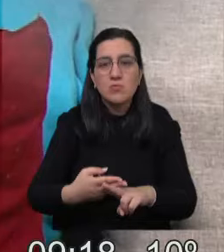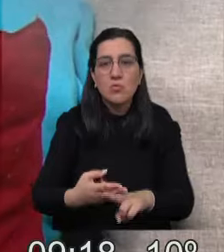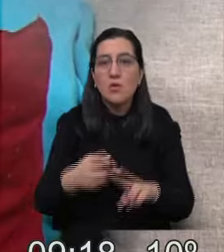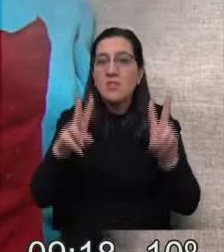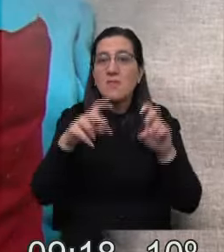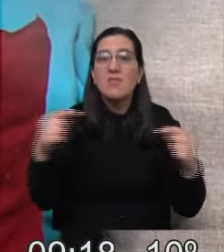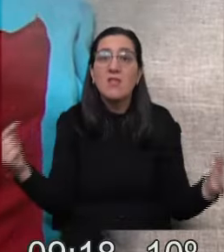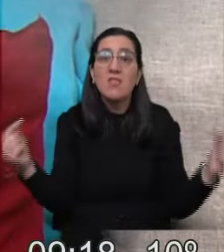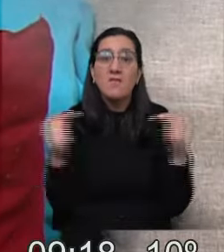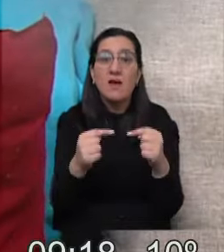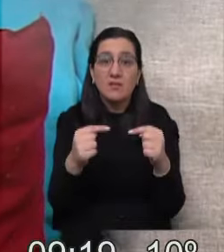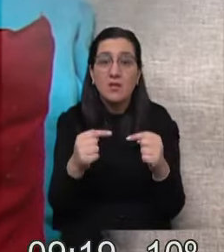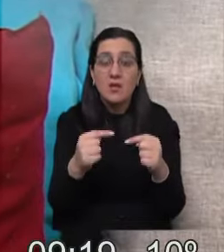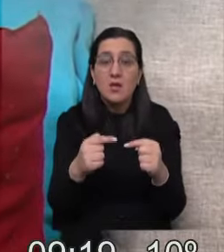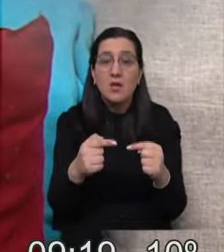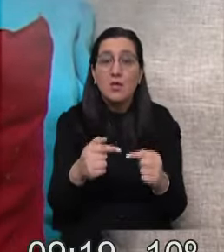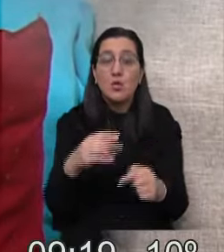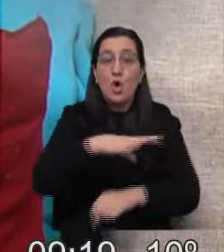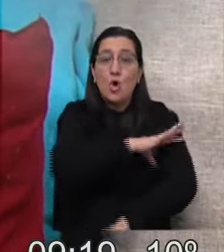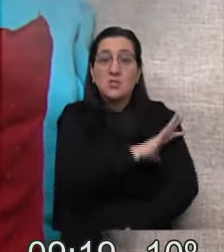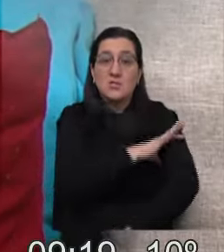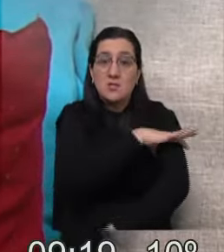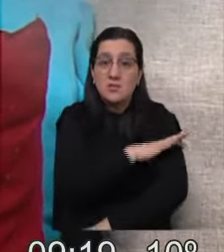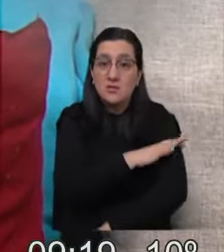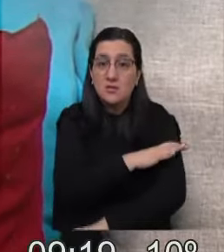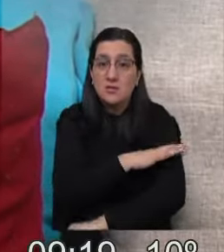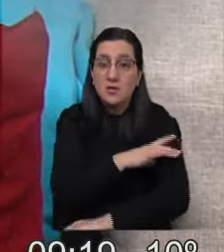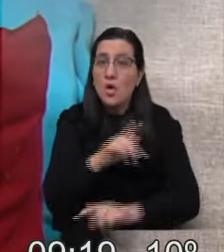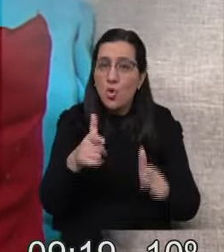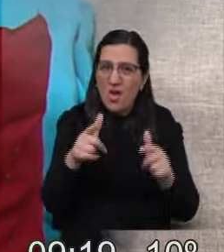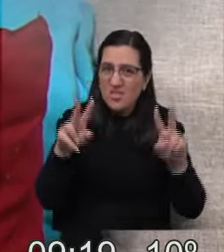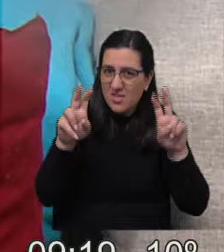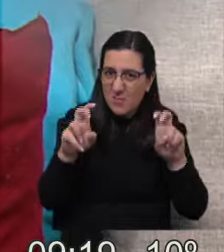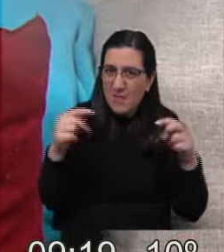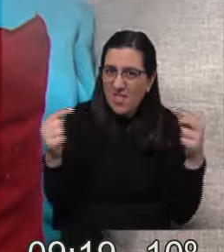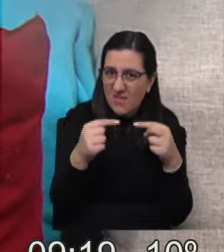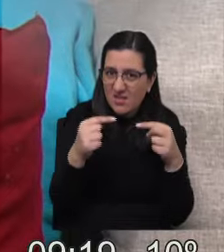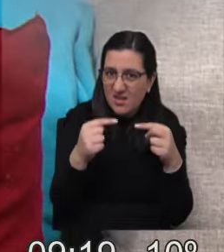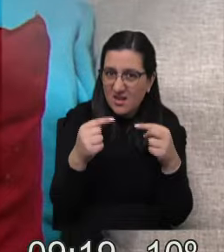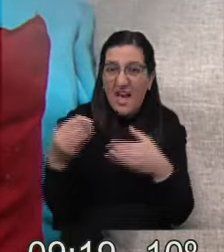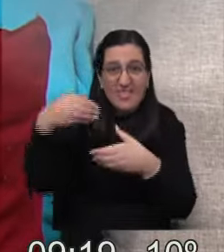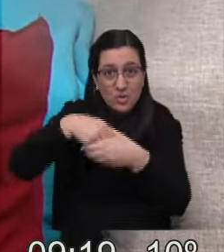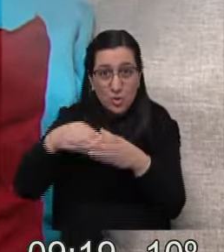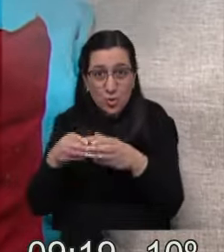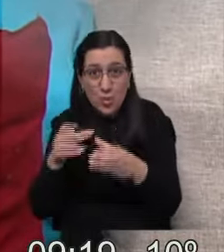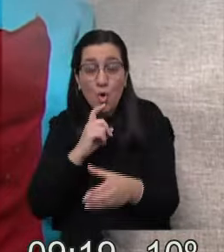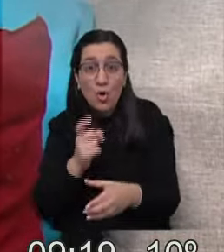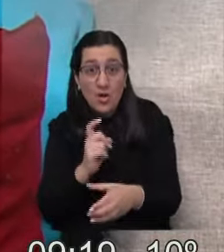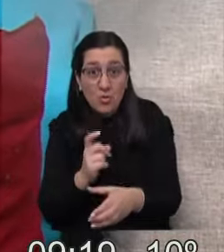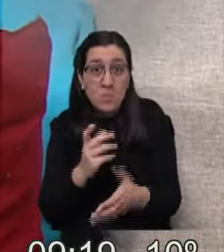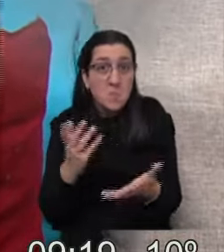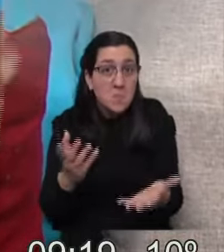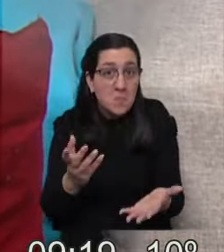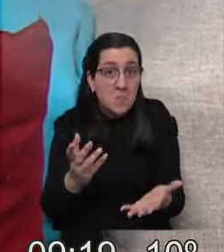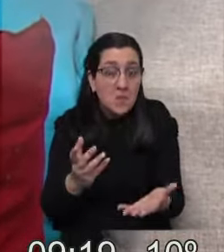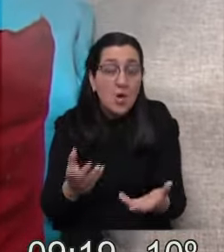debate con el presidenciable Orsi. ¿No hay temas para debatir a la interna del Partido Colorado? Y voy más ahí, a